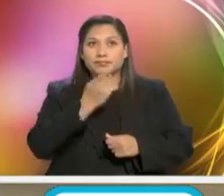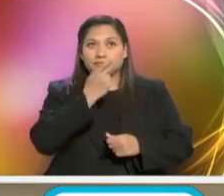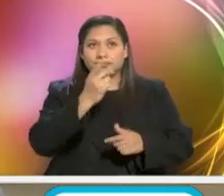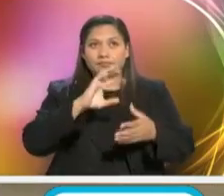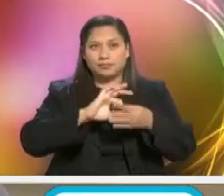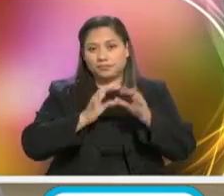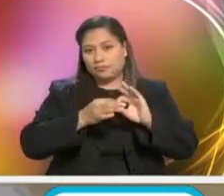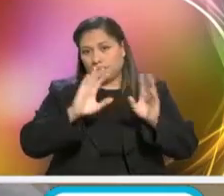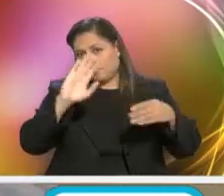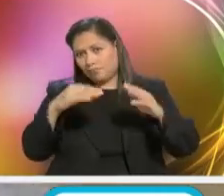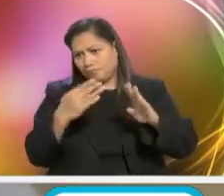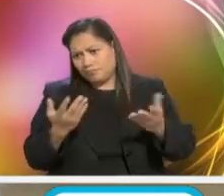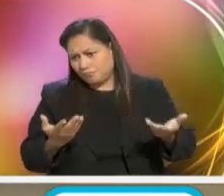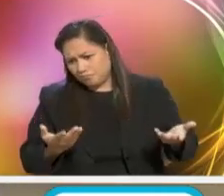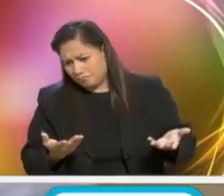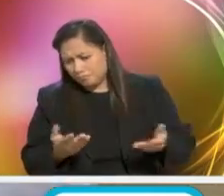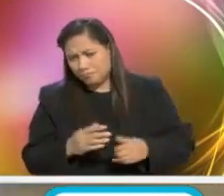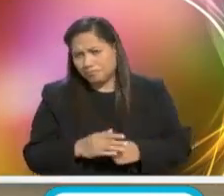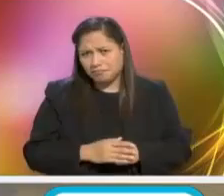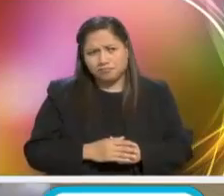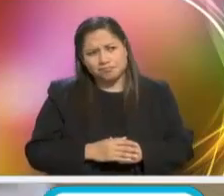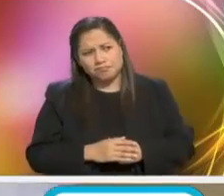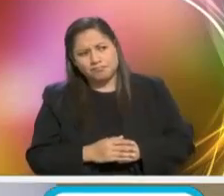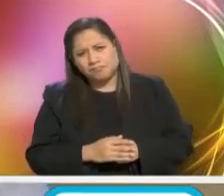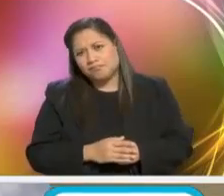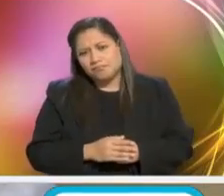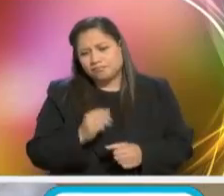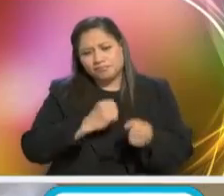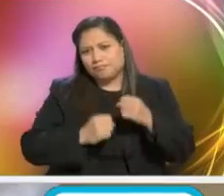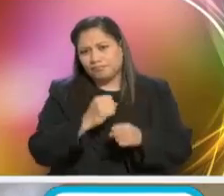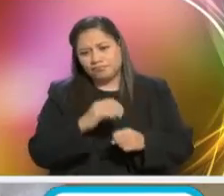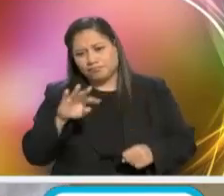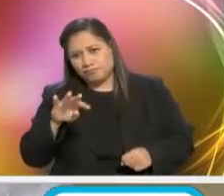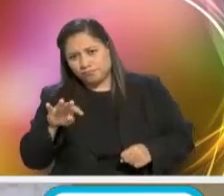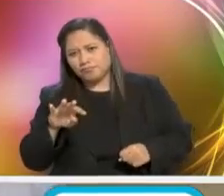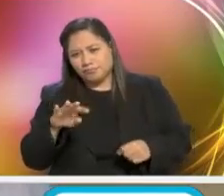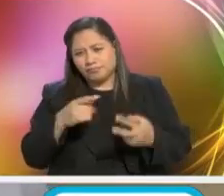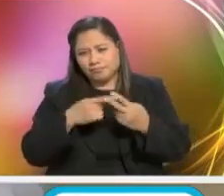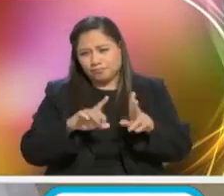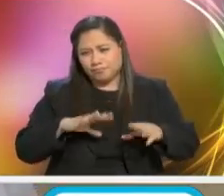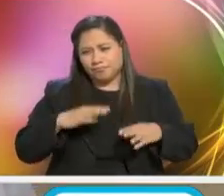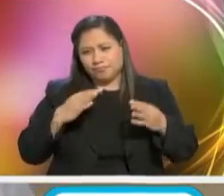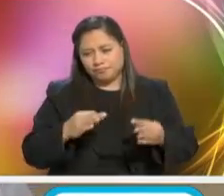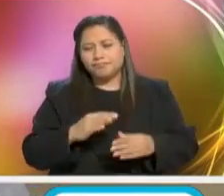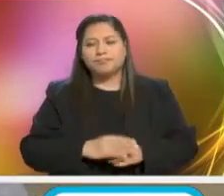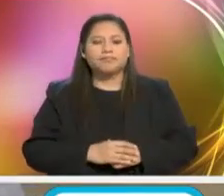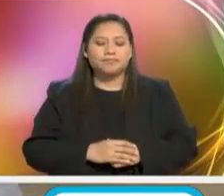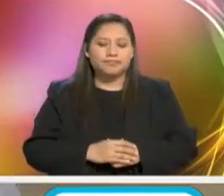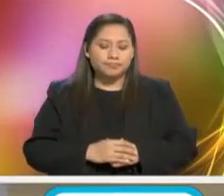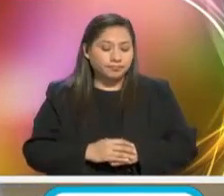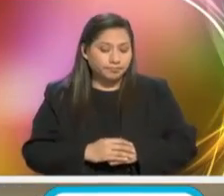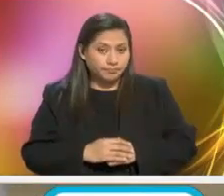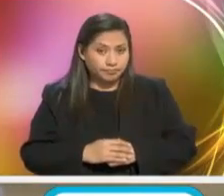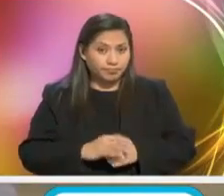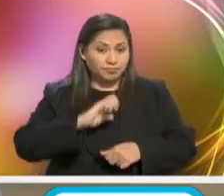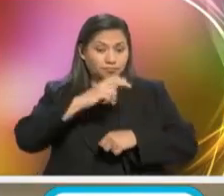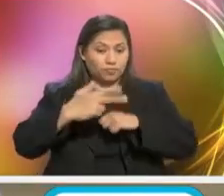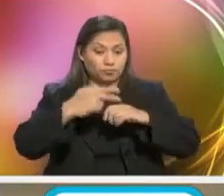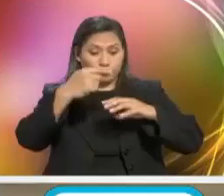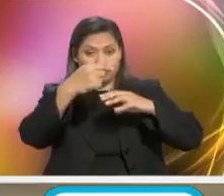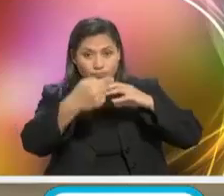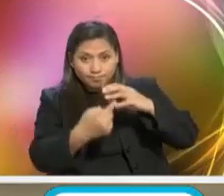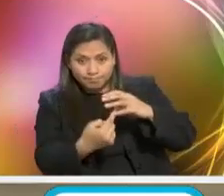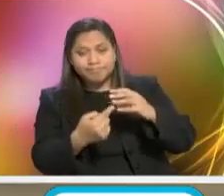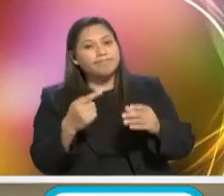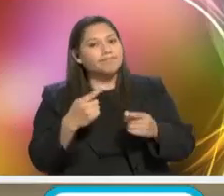Olimpiadas, nada, pues nacen en el siglo XIX, al final del siglo XIX, en una Europa muy distinta, ¿no?